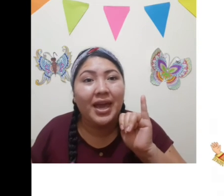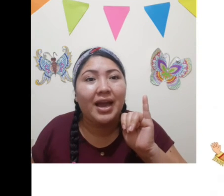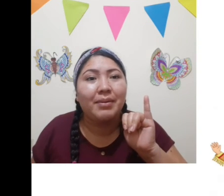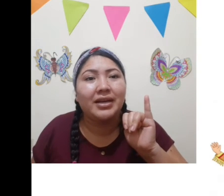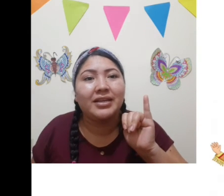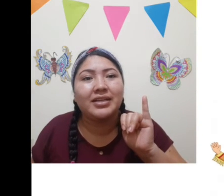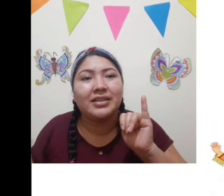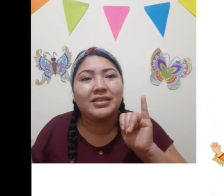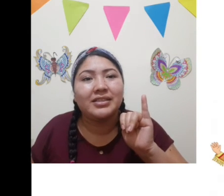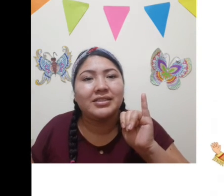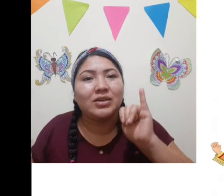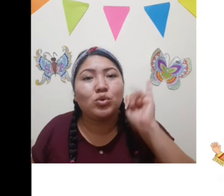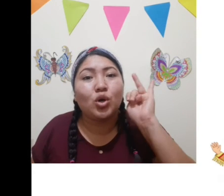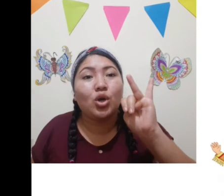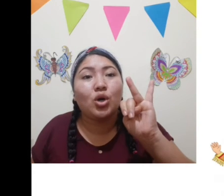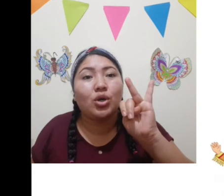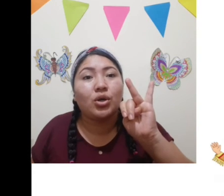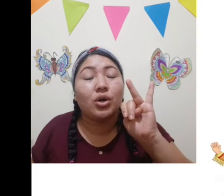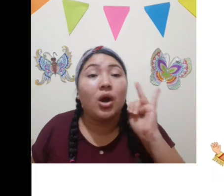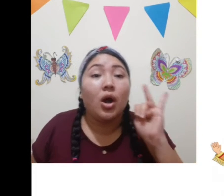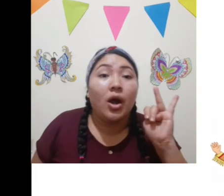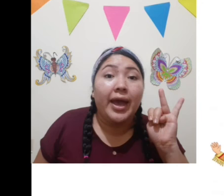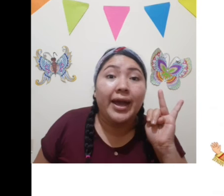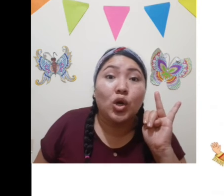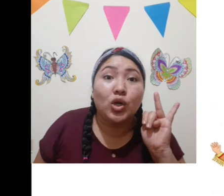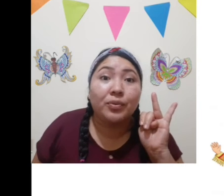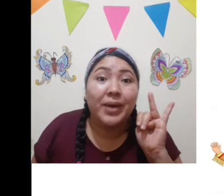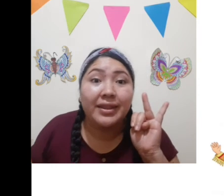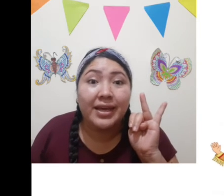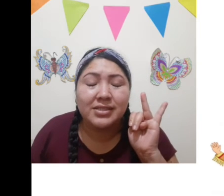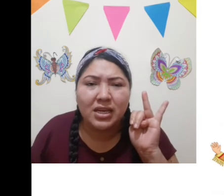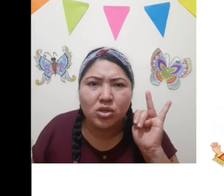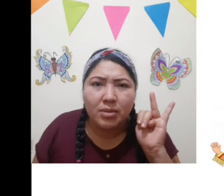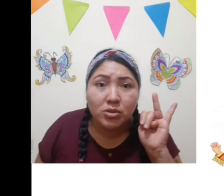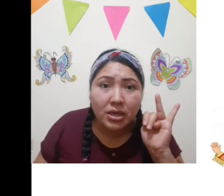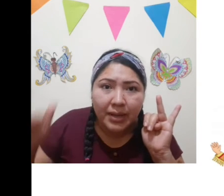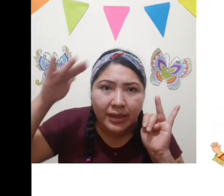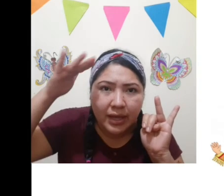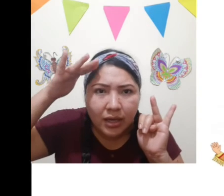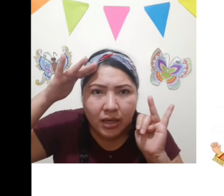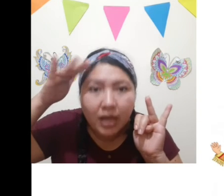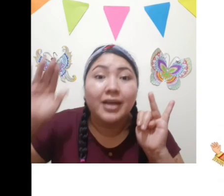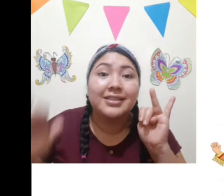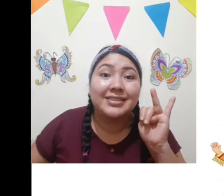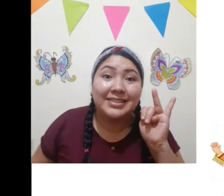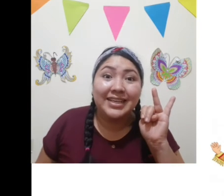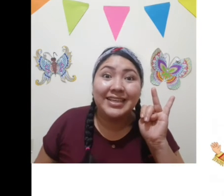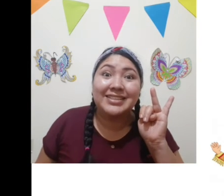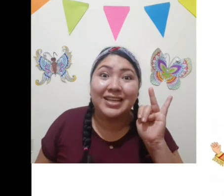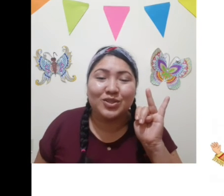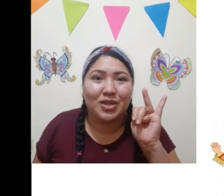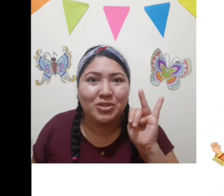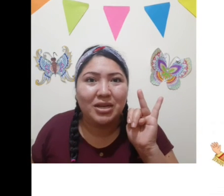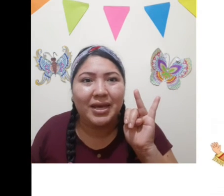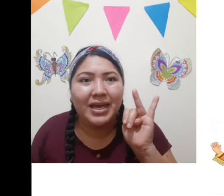y el segundo color en el color verde seleccionamos el verde si